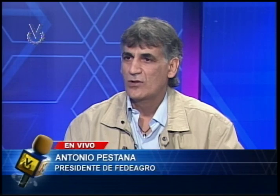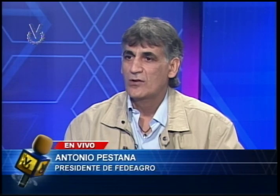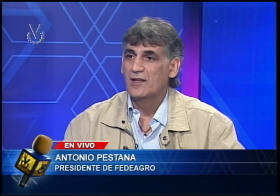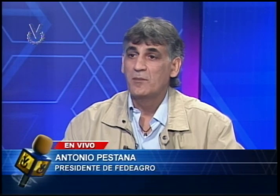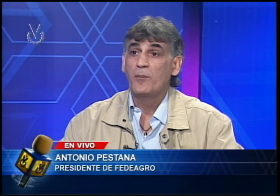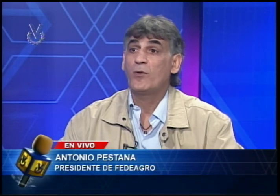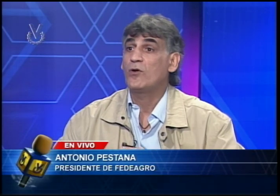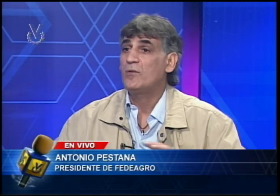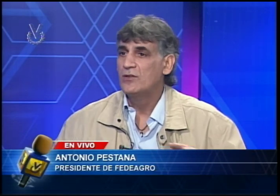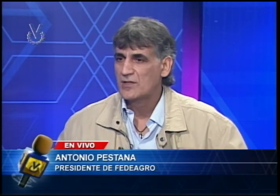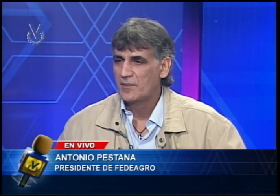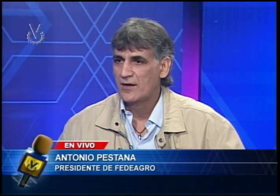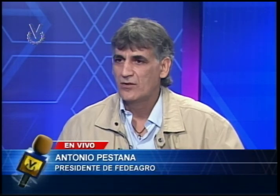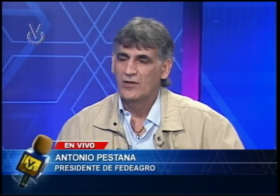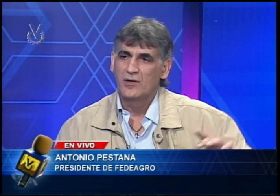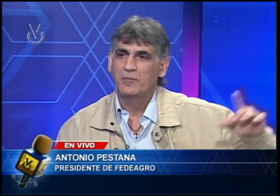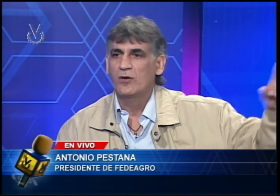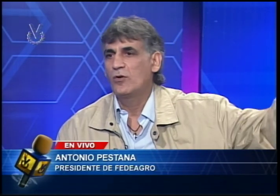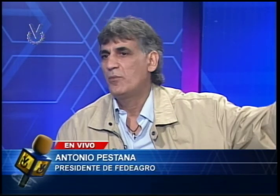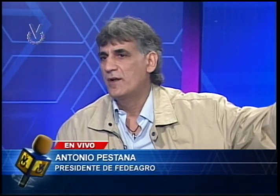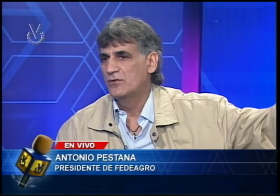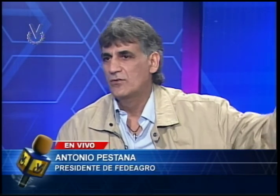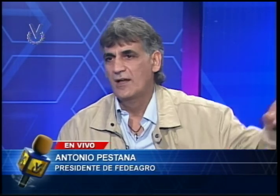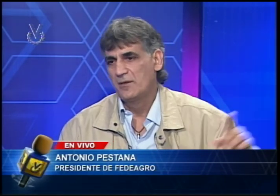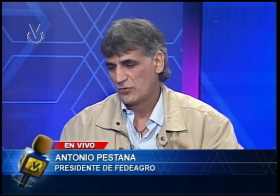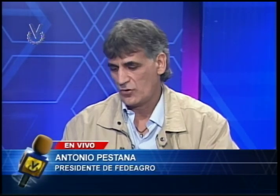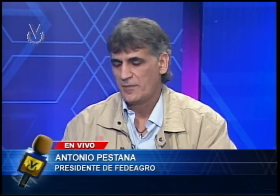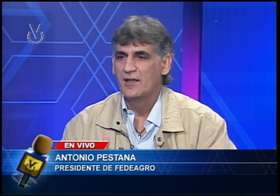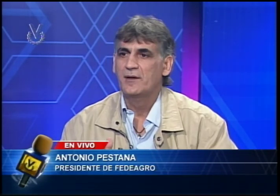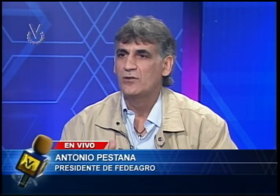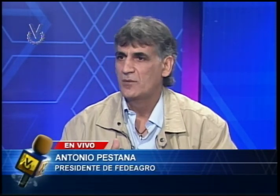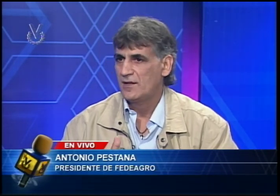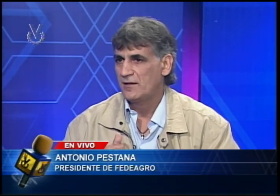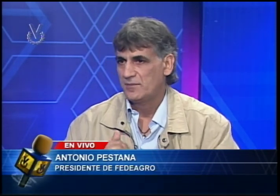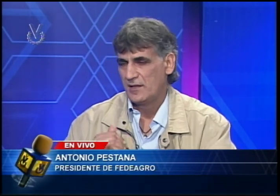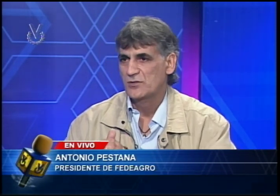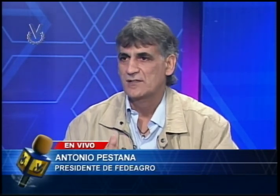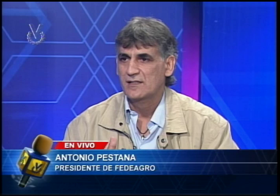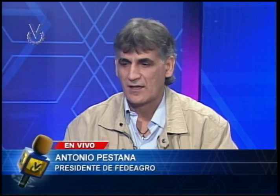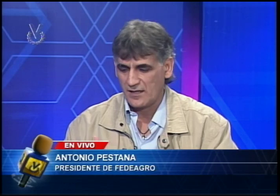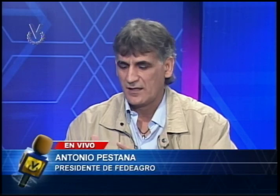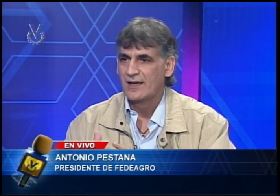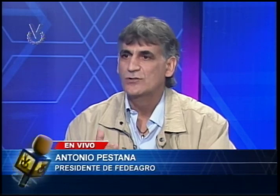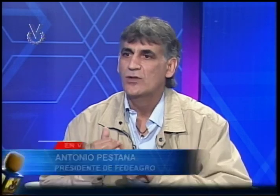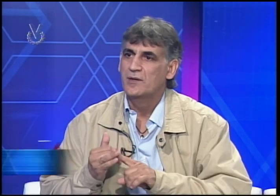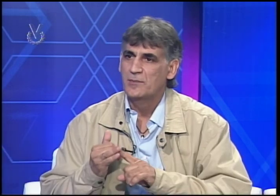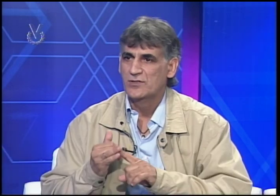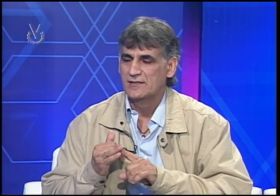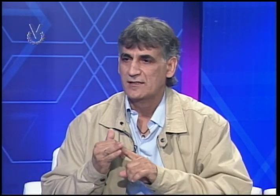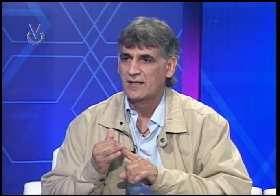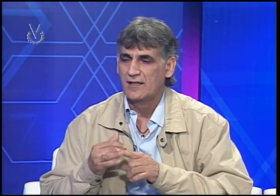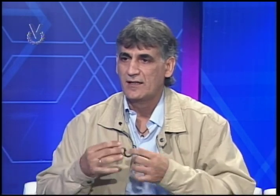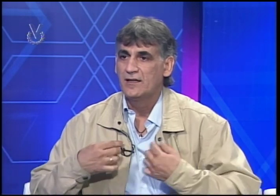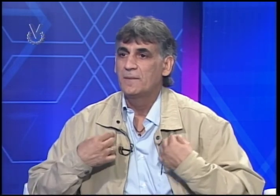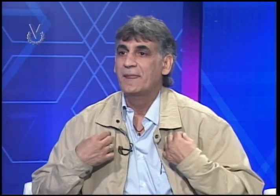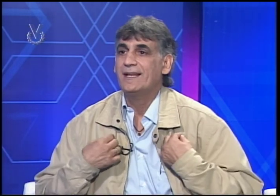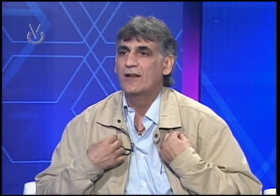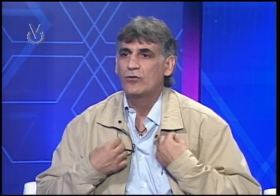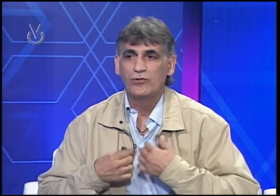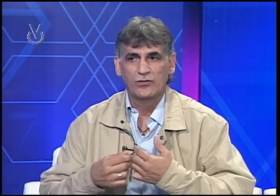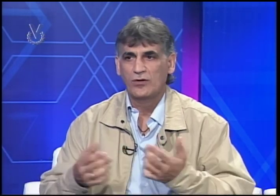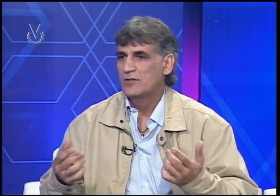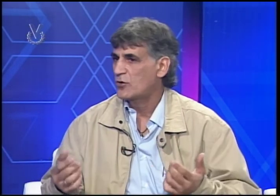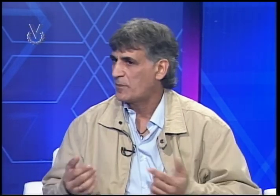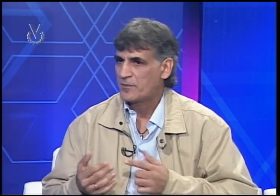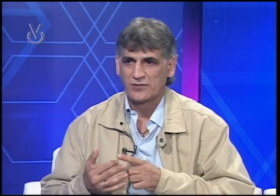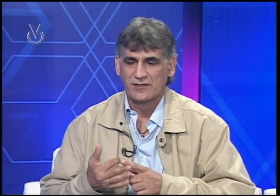los venezolanos tenemos prohibido sembrarlo, pero los puertos, todo maíz amarillo que viene de procedencia transgénica, la soya viene de procedencia transgénica, el